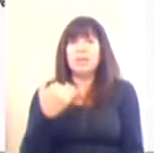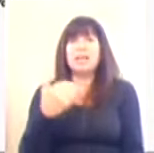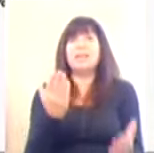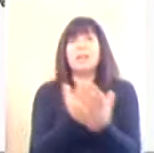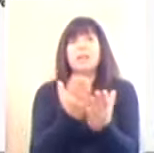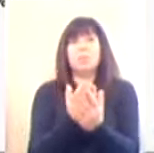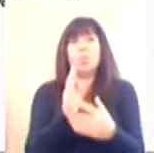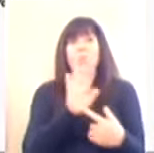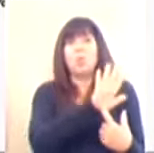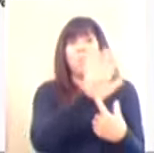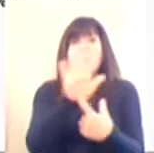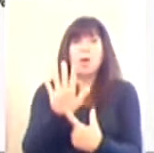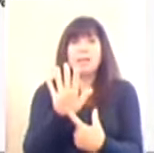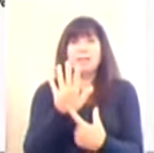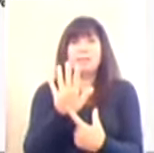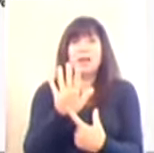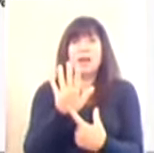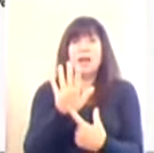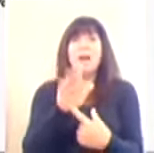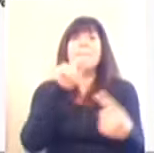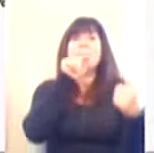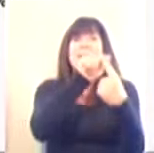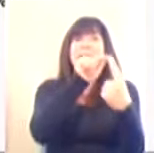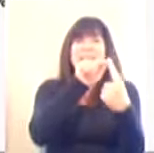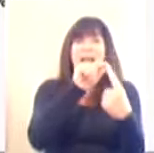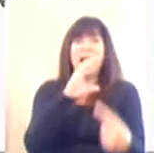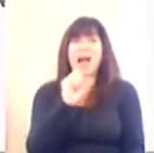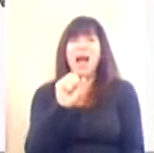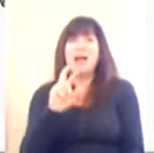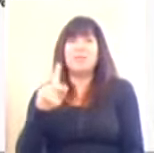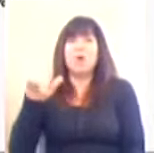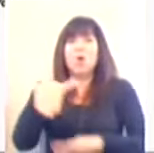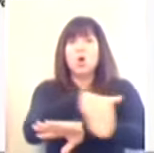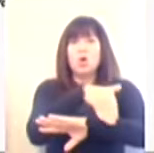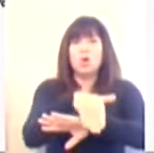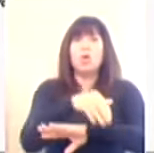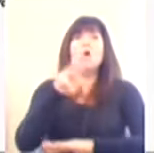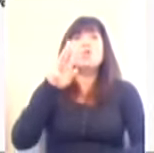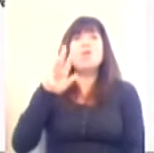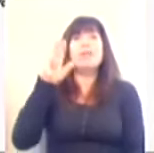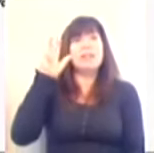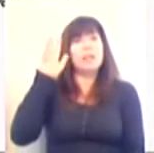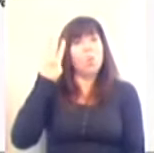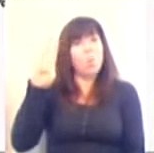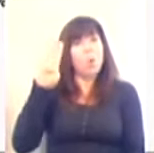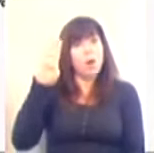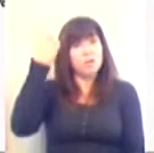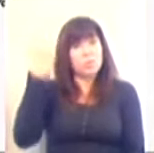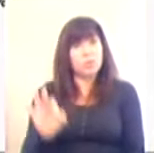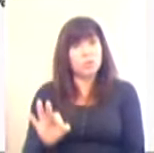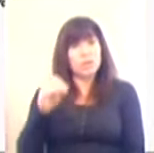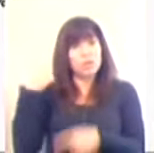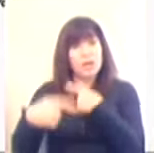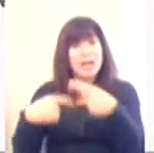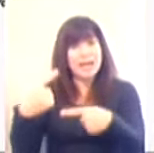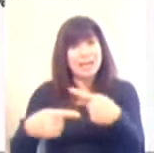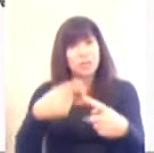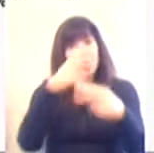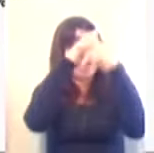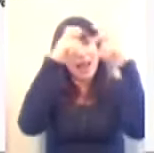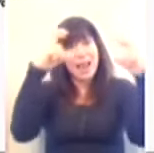que consistente con esa meta de carbono neutralidad, al 2050 el 94% de la generación eléctrica deberá